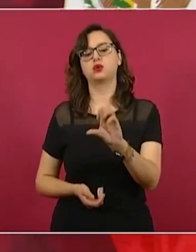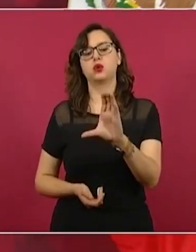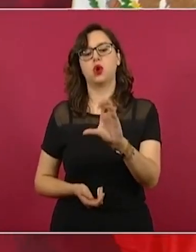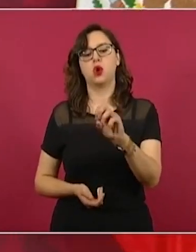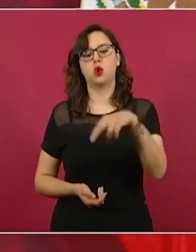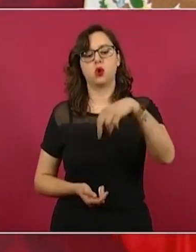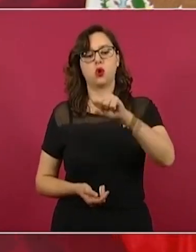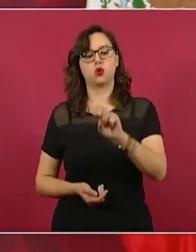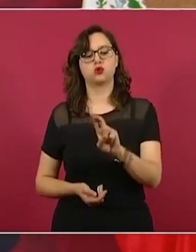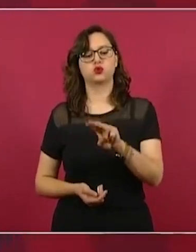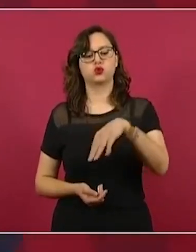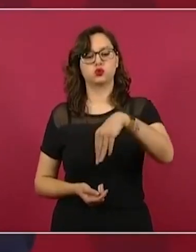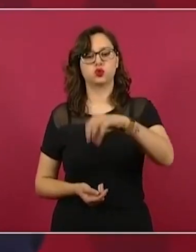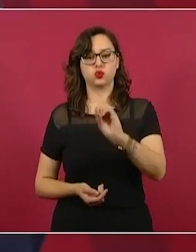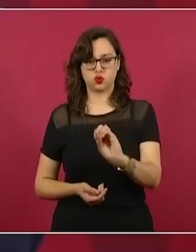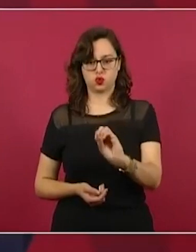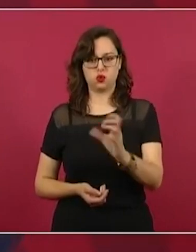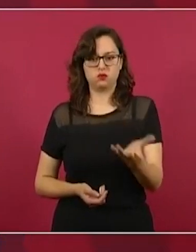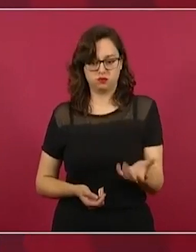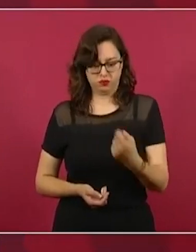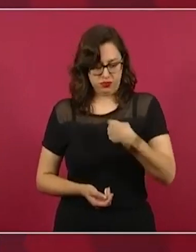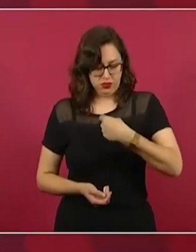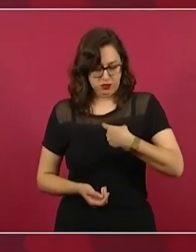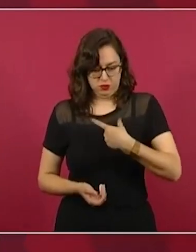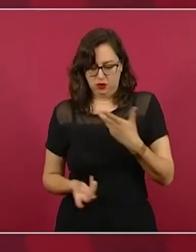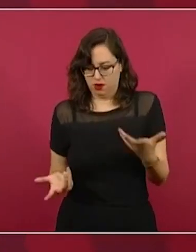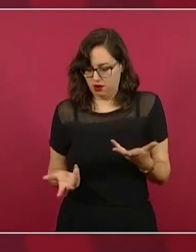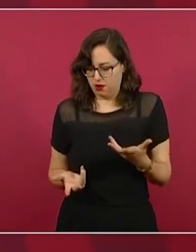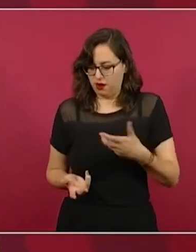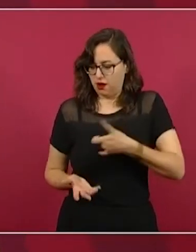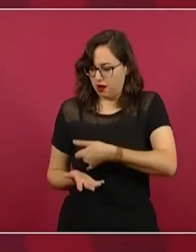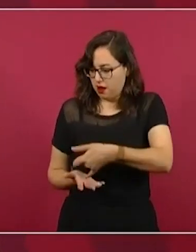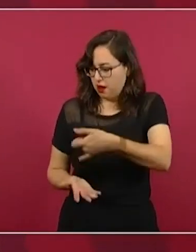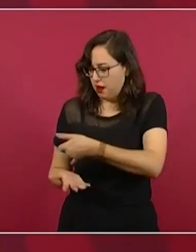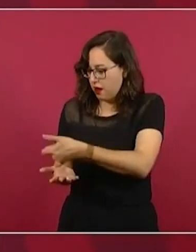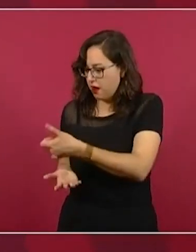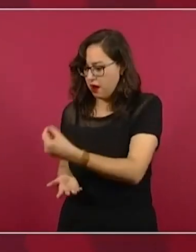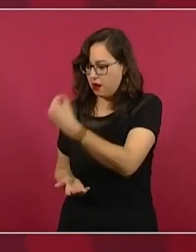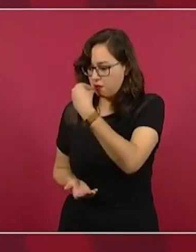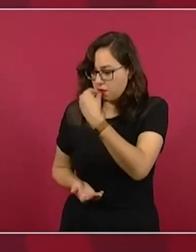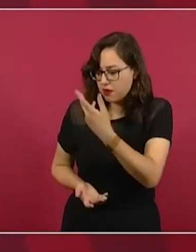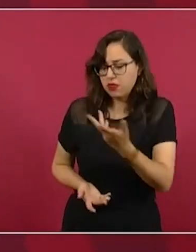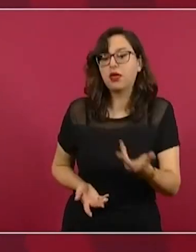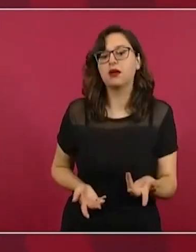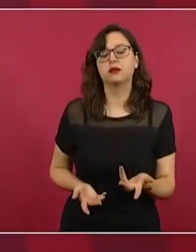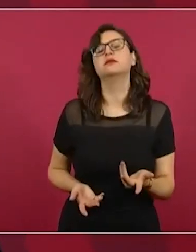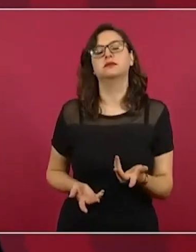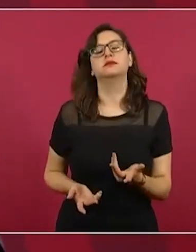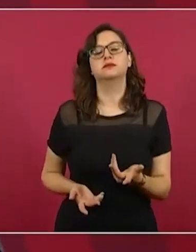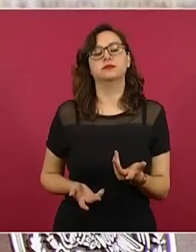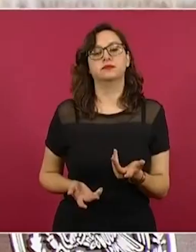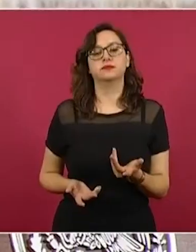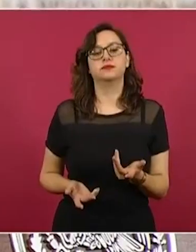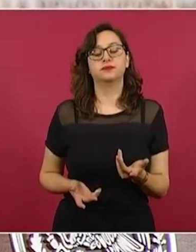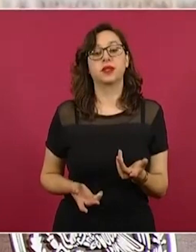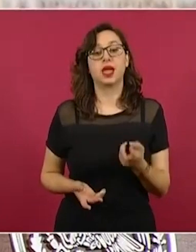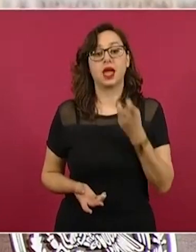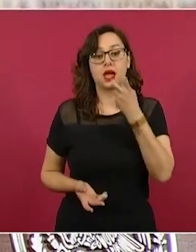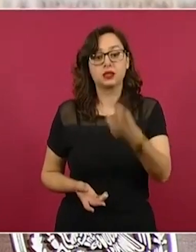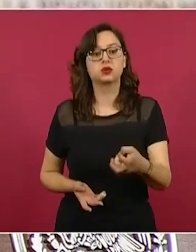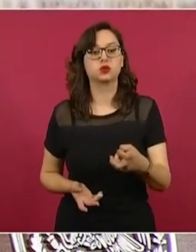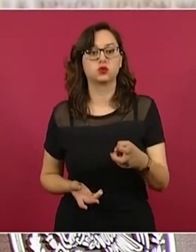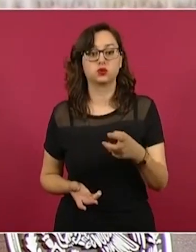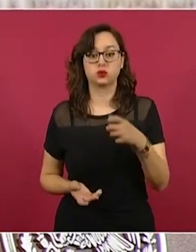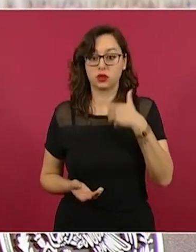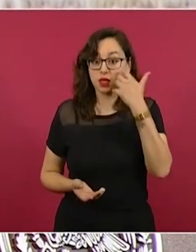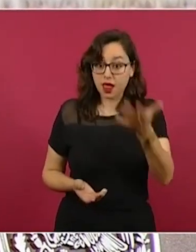producen para el mercado también estén participando, van a contar con